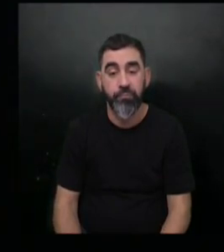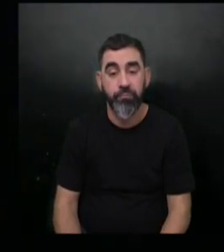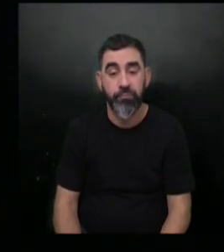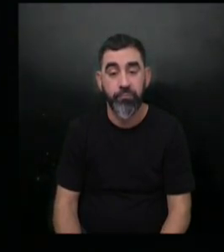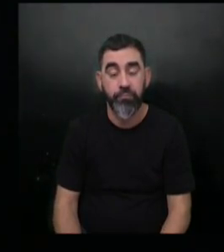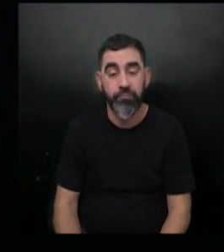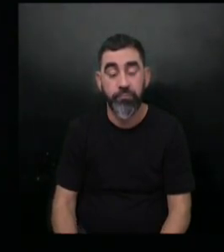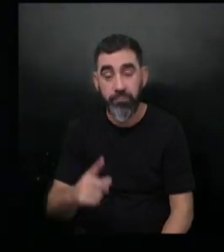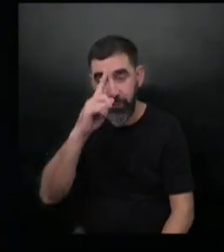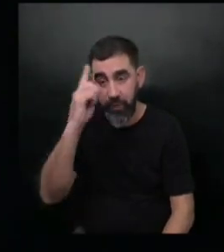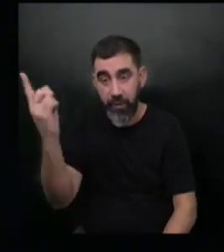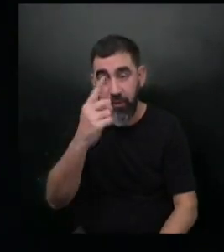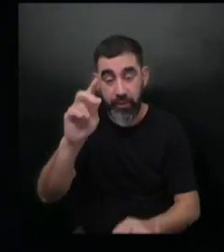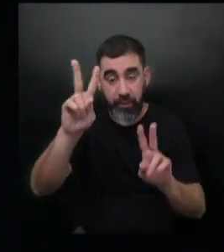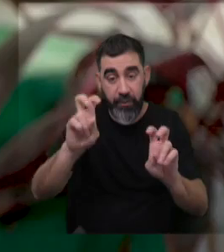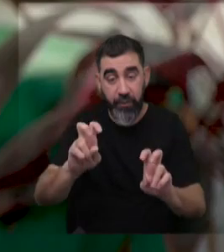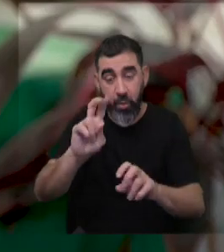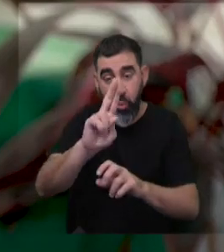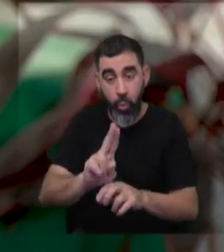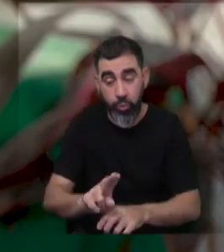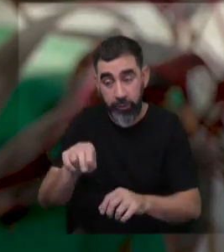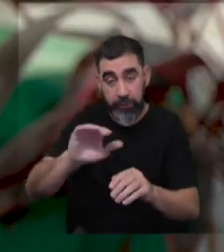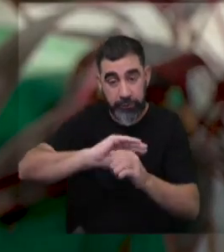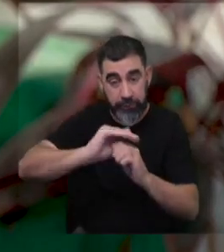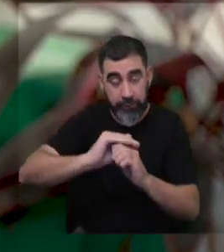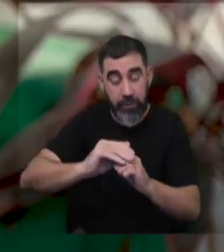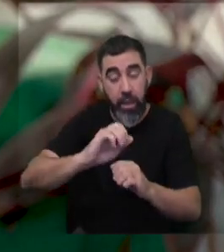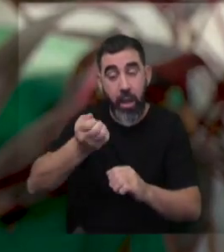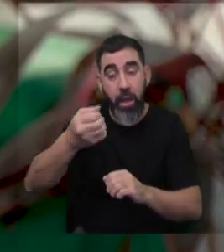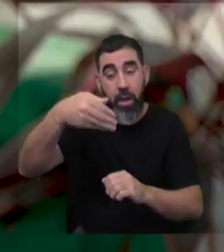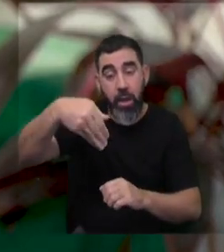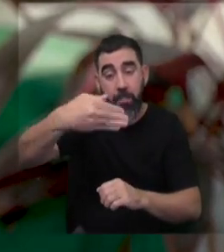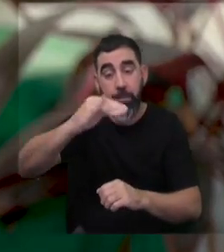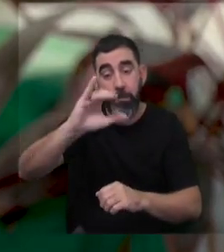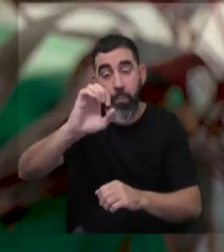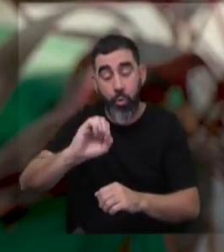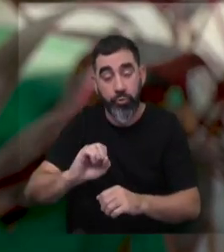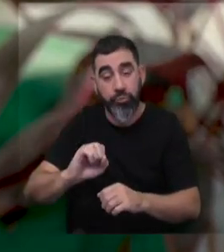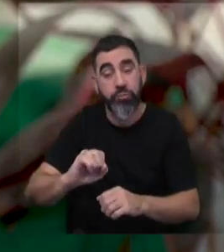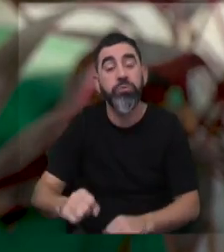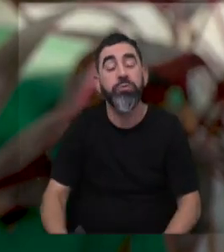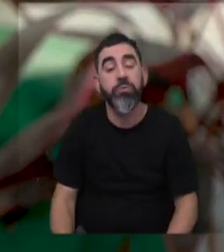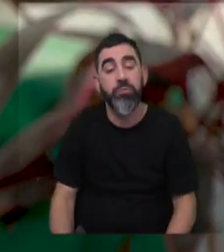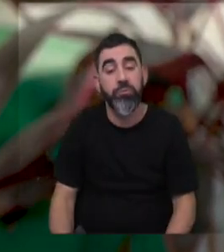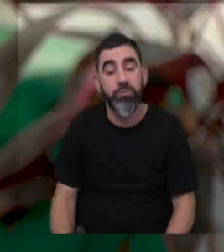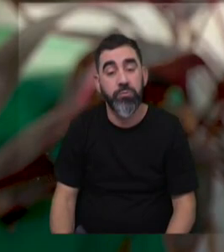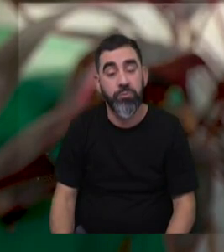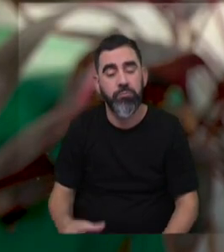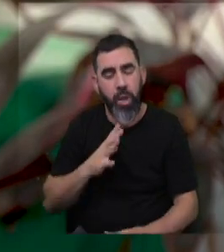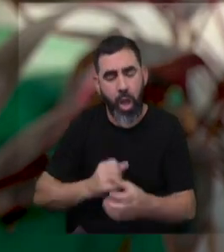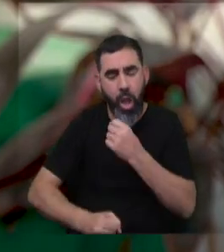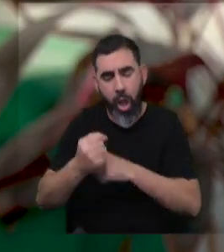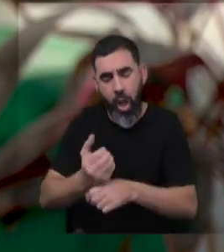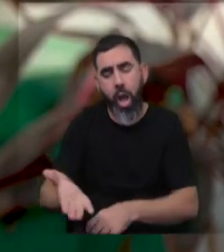A nivel internacional, el uso de esta membrana, el amnios, perteneciente a las placentas, tiene muchos años.